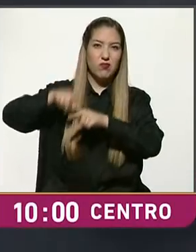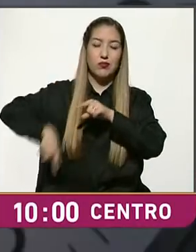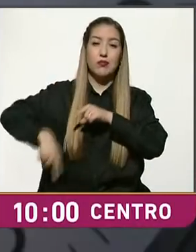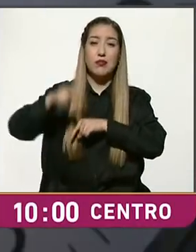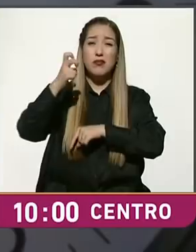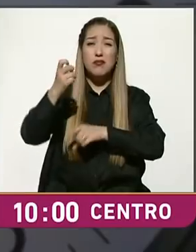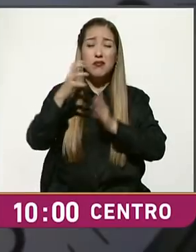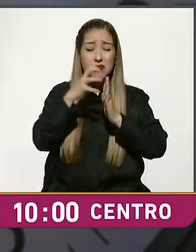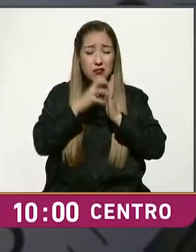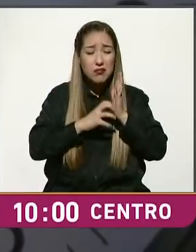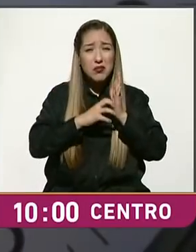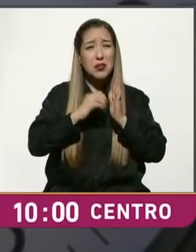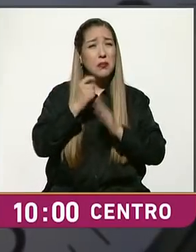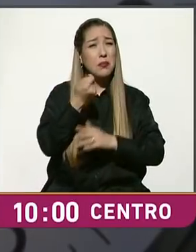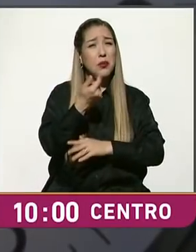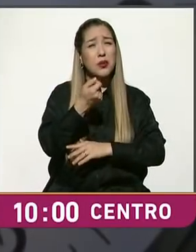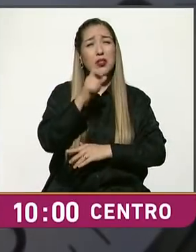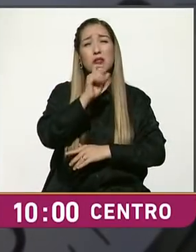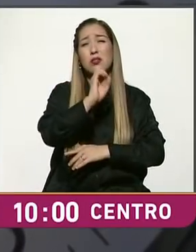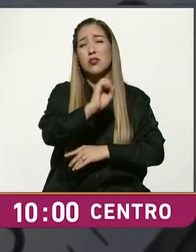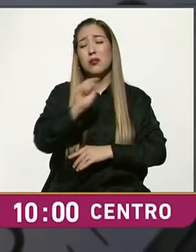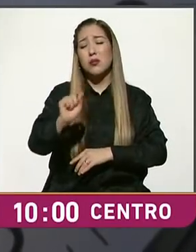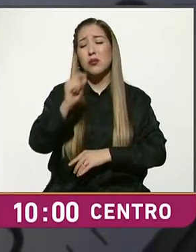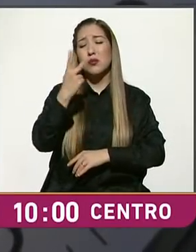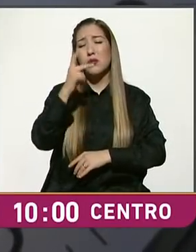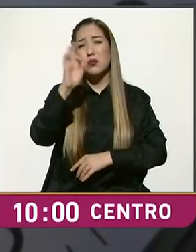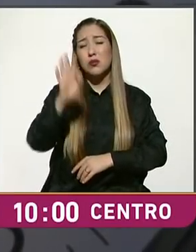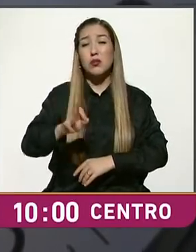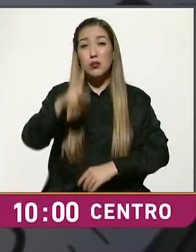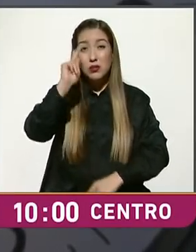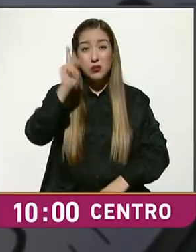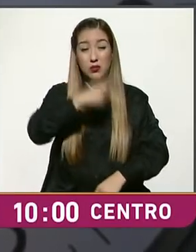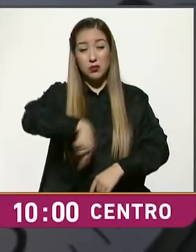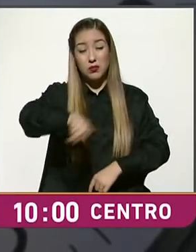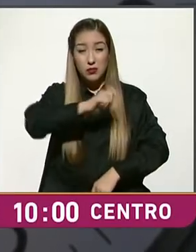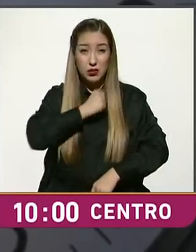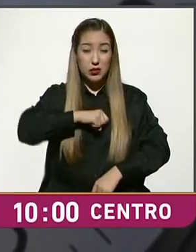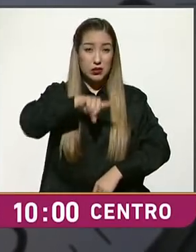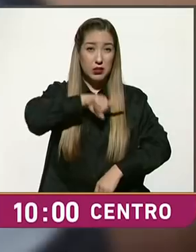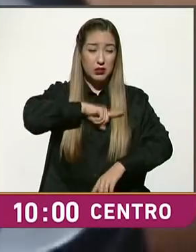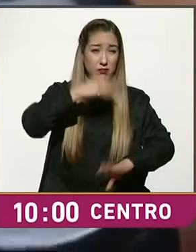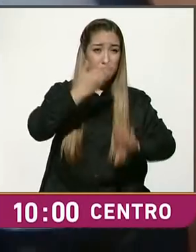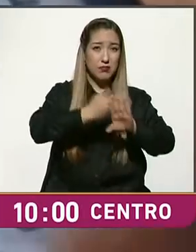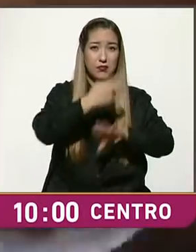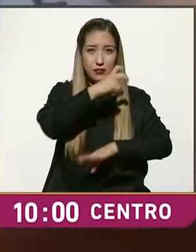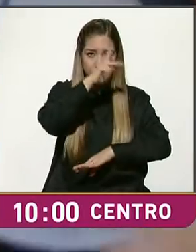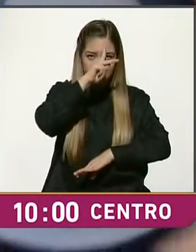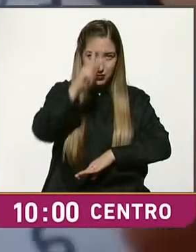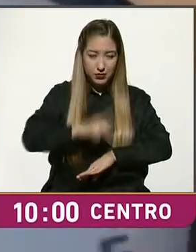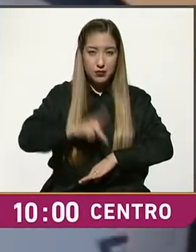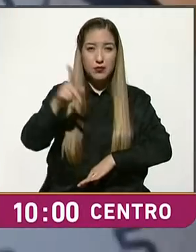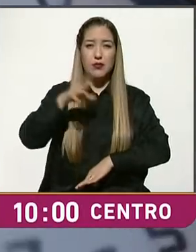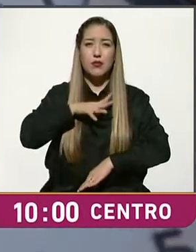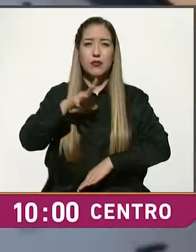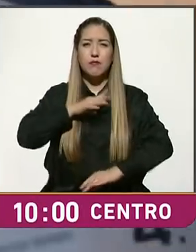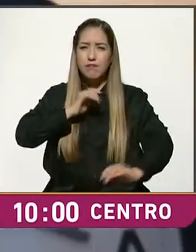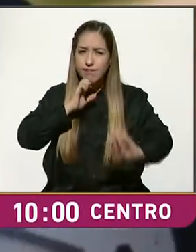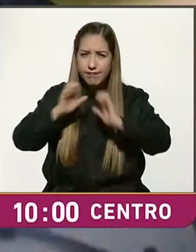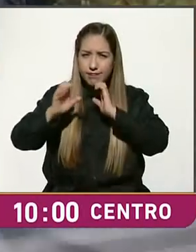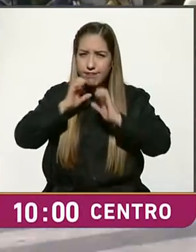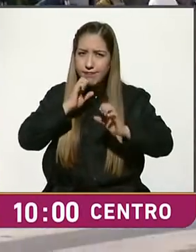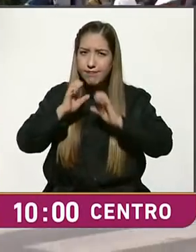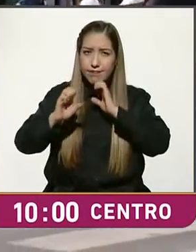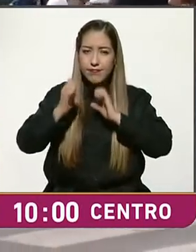del 0.2%, y la afectación a la salud es mayor. Agregó que en una encuesta realizada por la Secretaría de Gobernación,